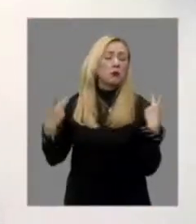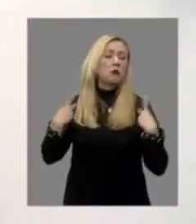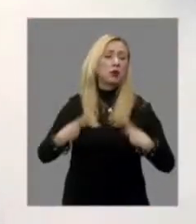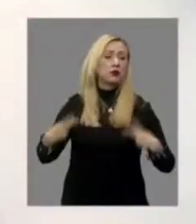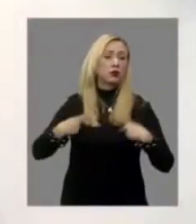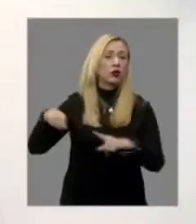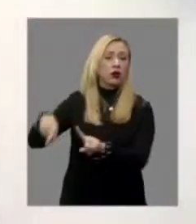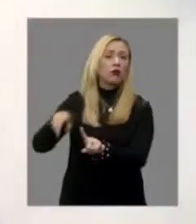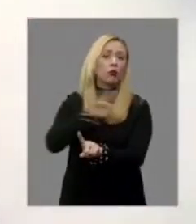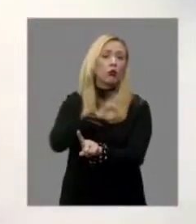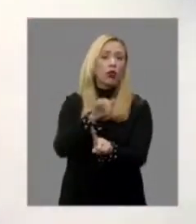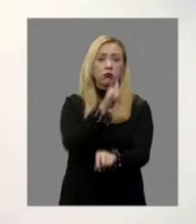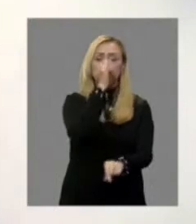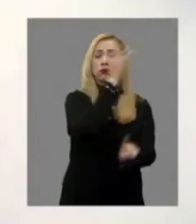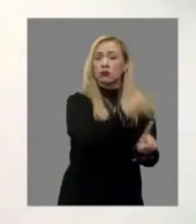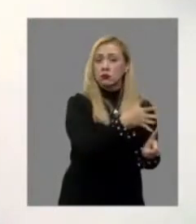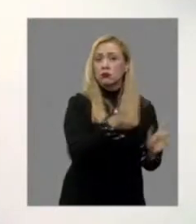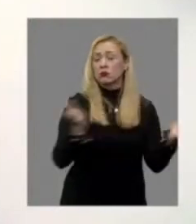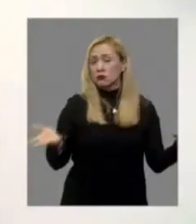legítimo,